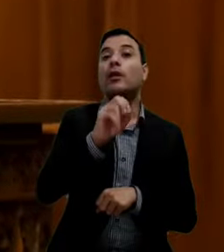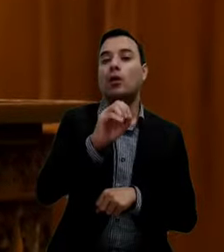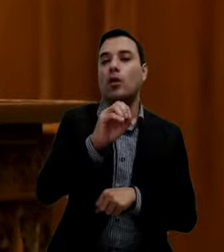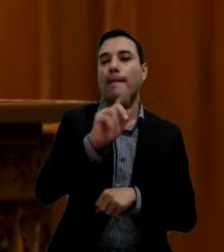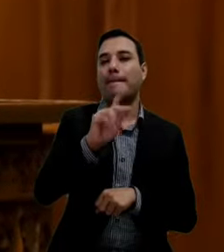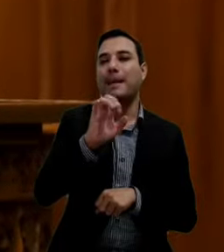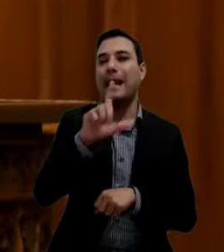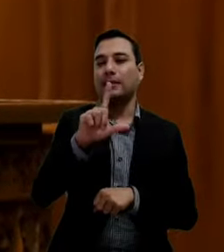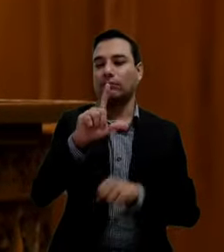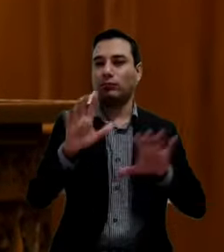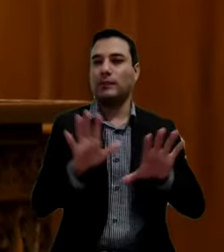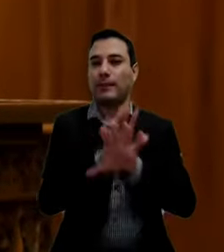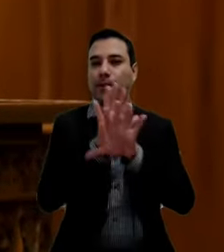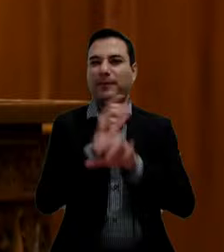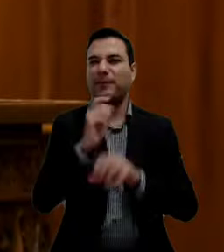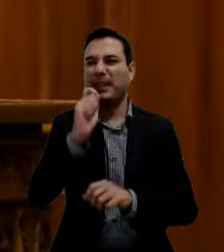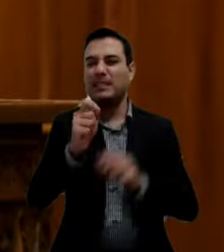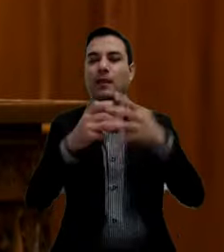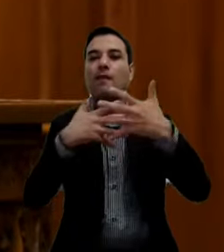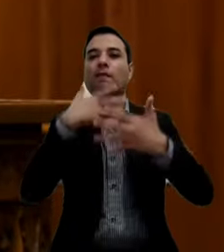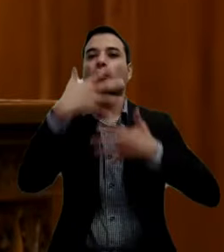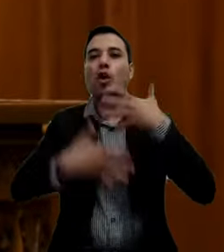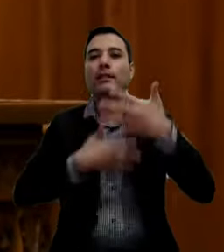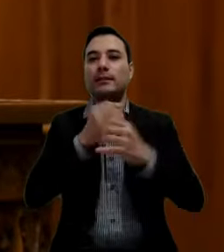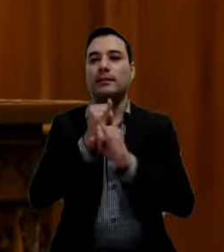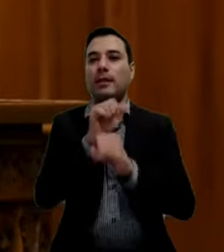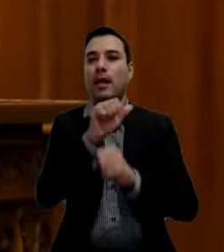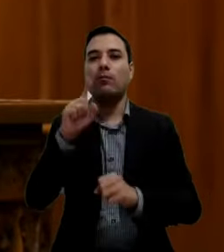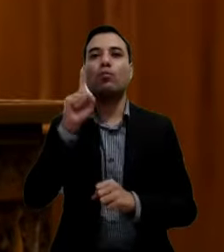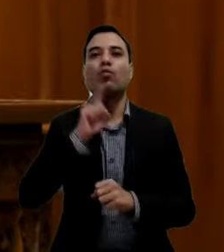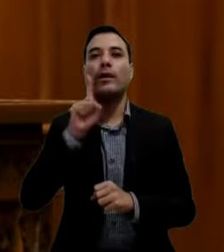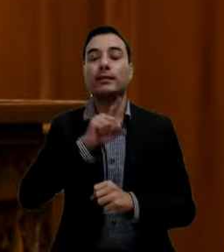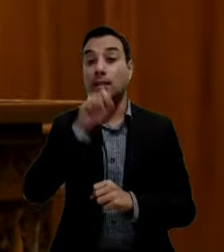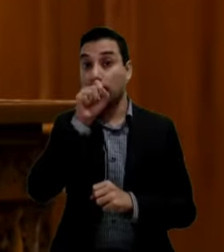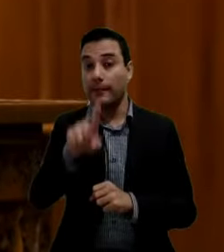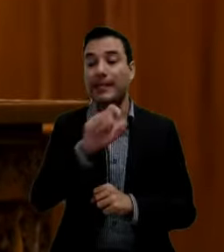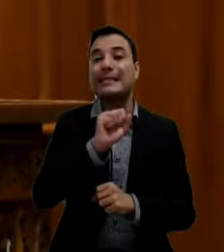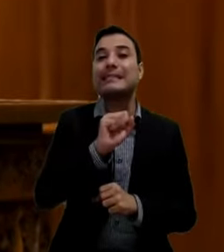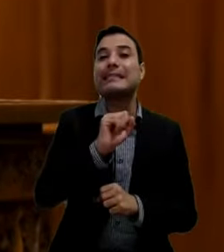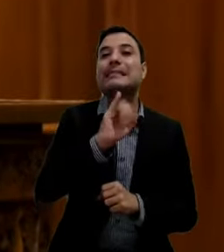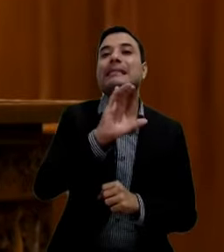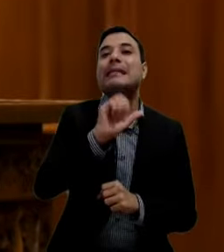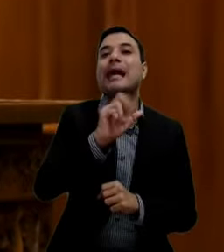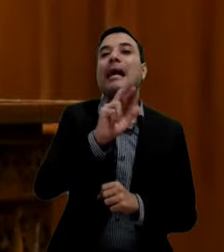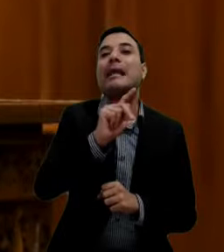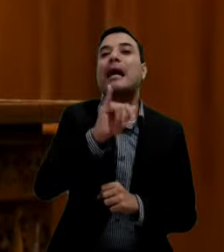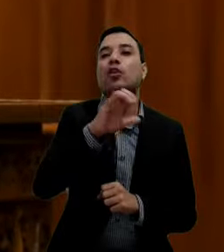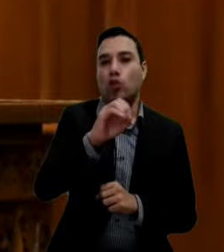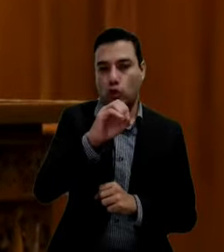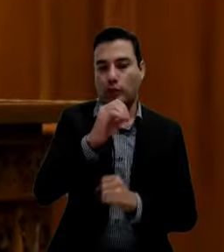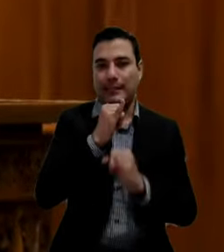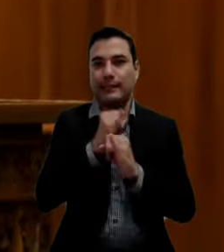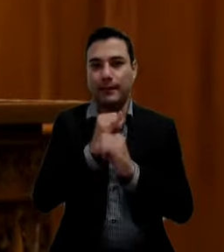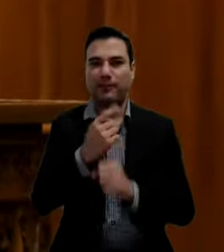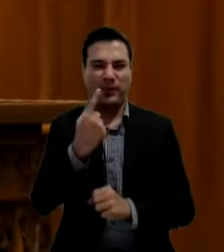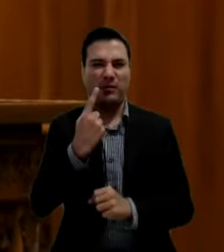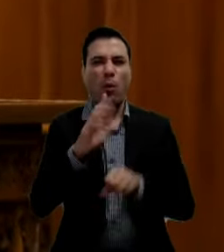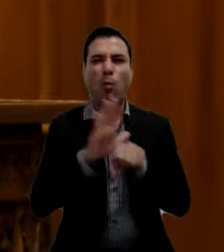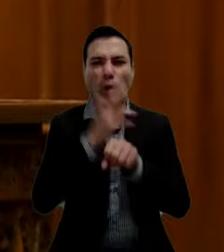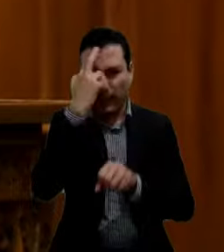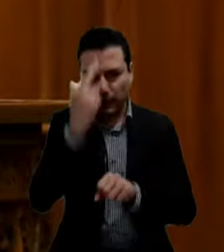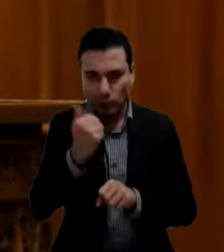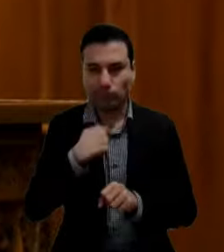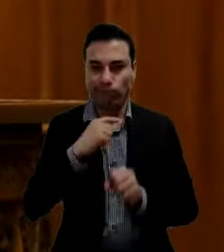materia de violencia digital contra las mujeres y sicariato digital, que tiene sustento en la siguiente exposición de